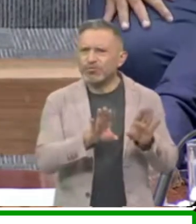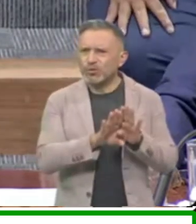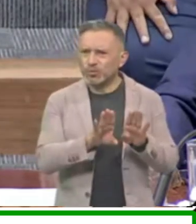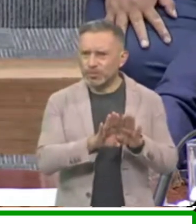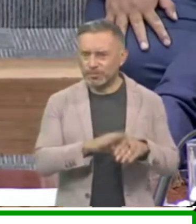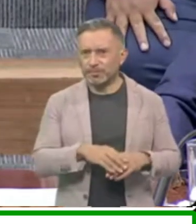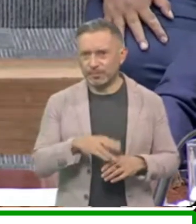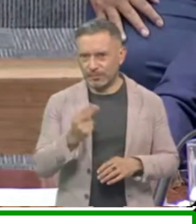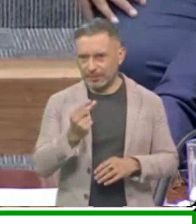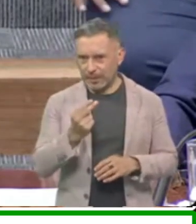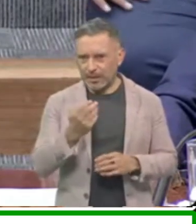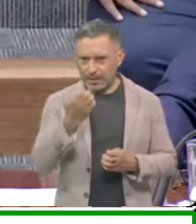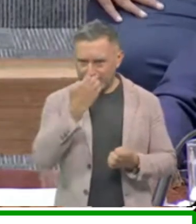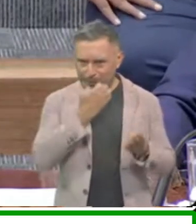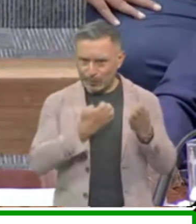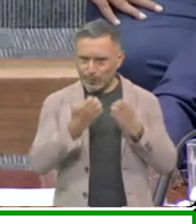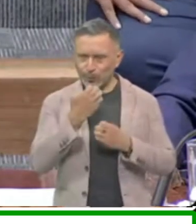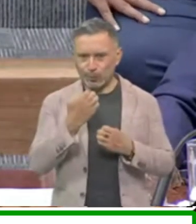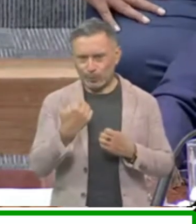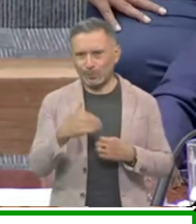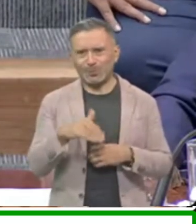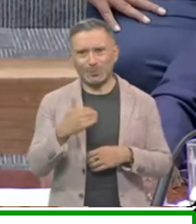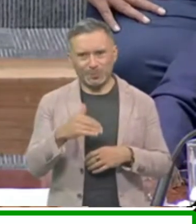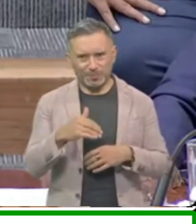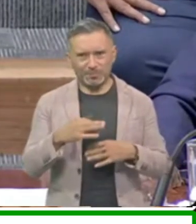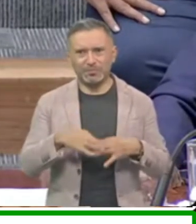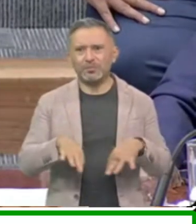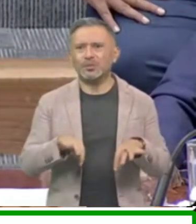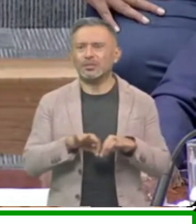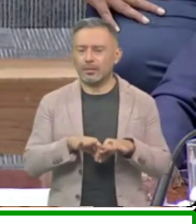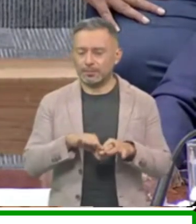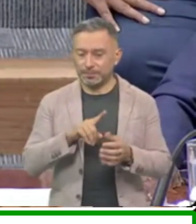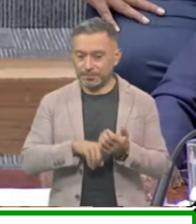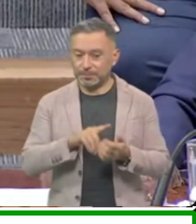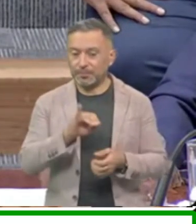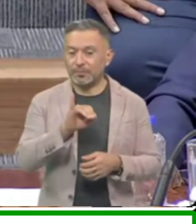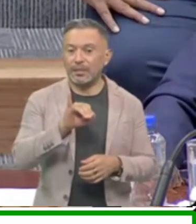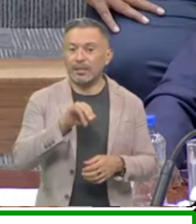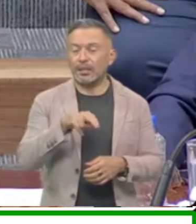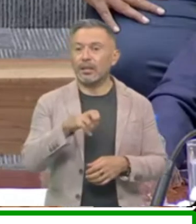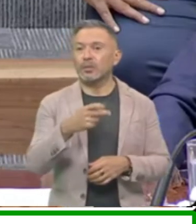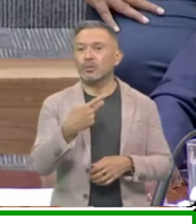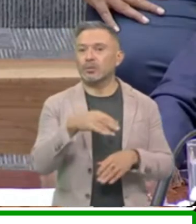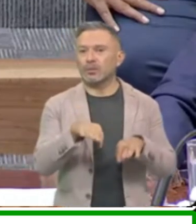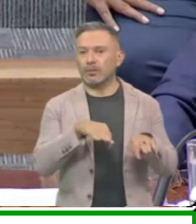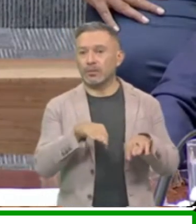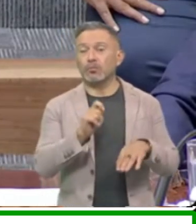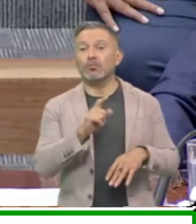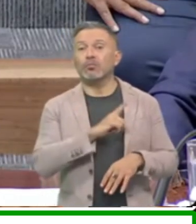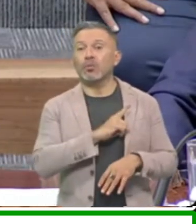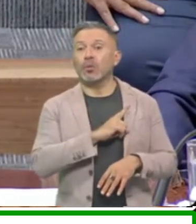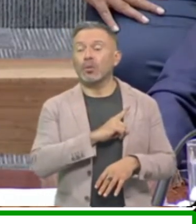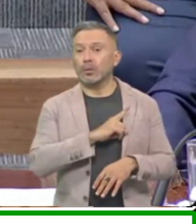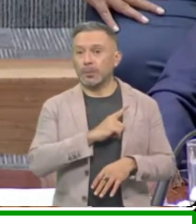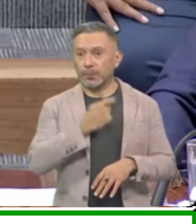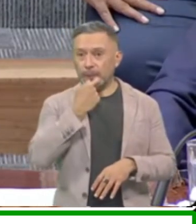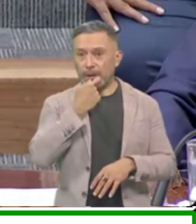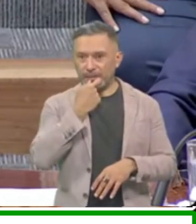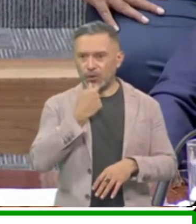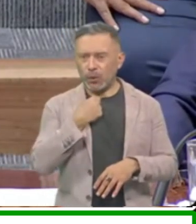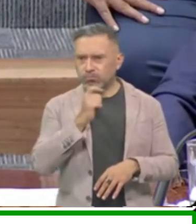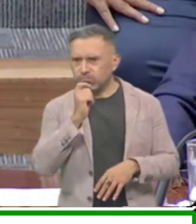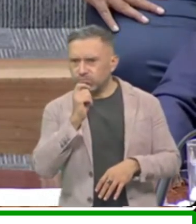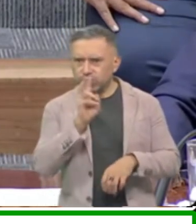hacer una evaluación importante y significativa de todo el trabajo de este instituto, porque el ser árbitro no es solo montar